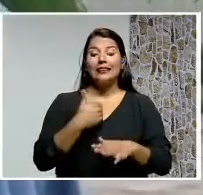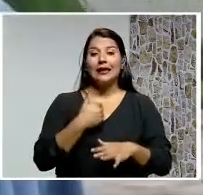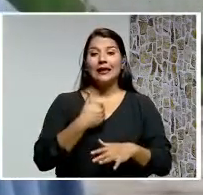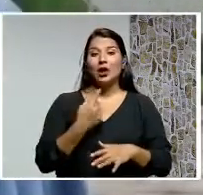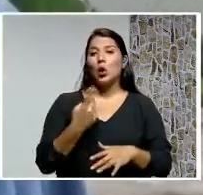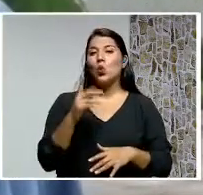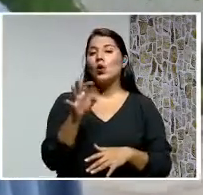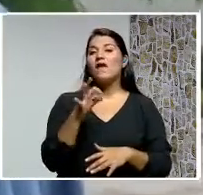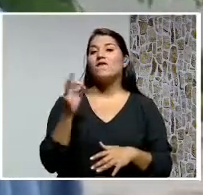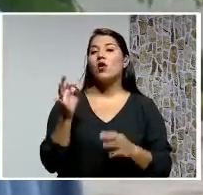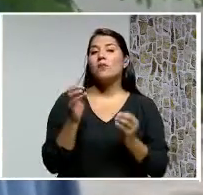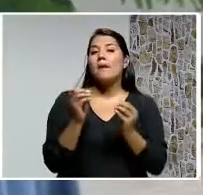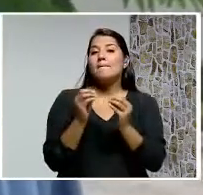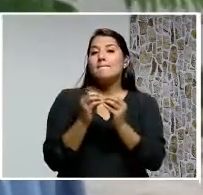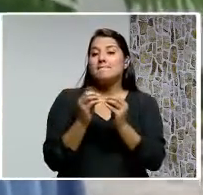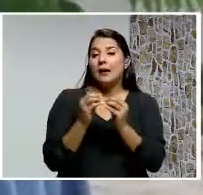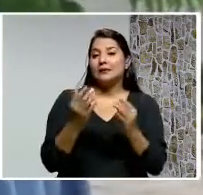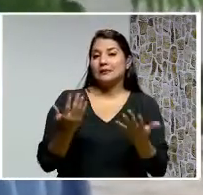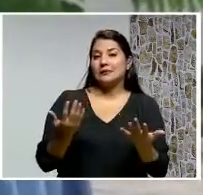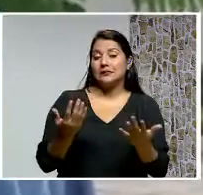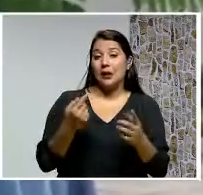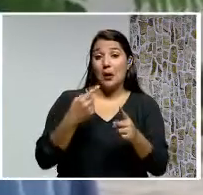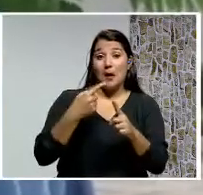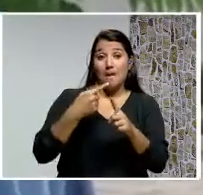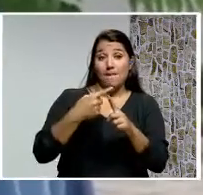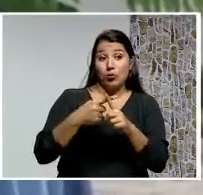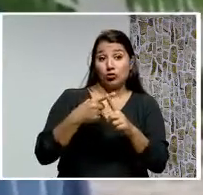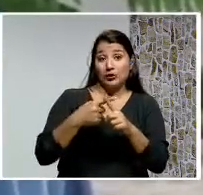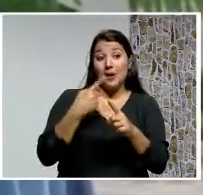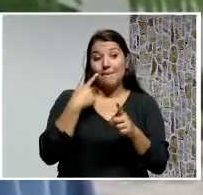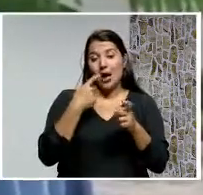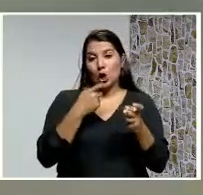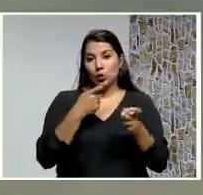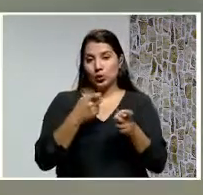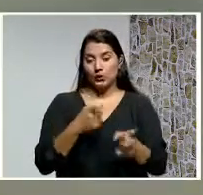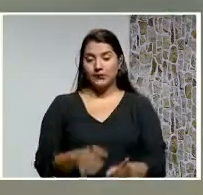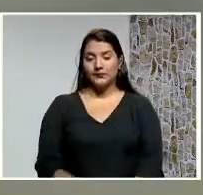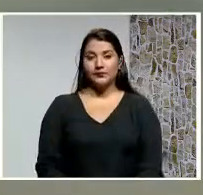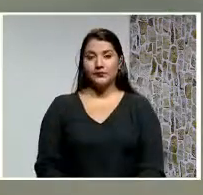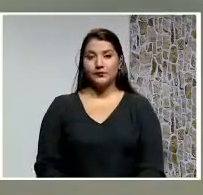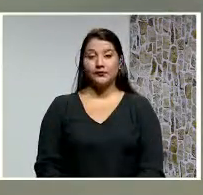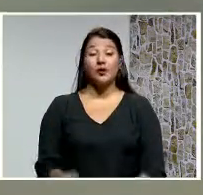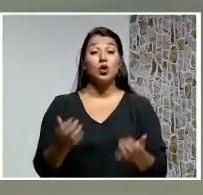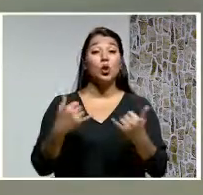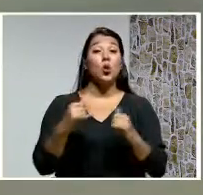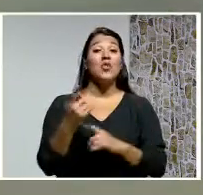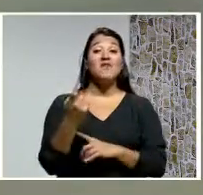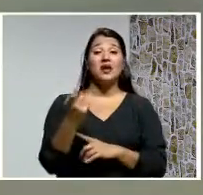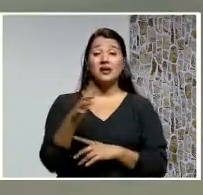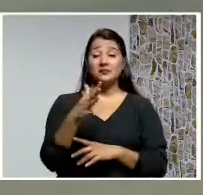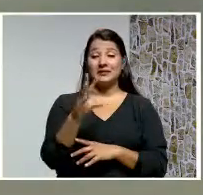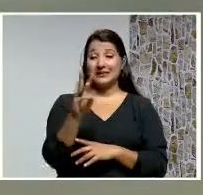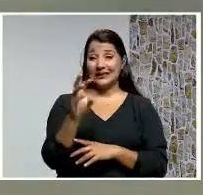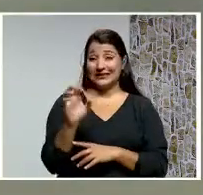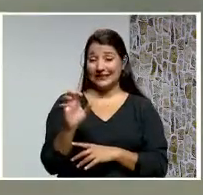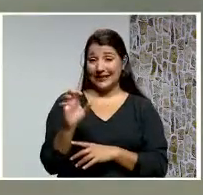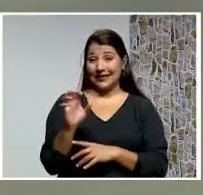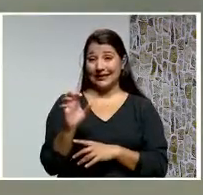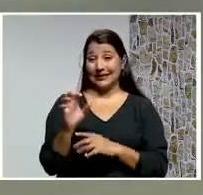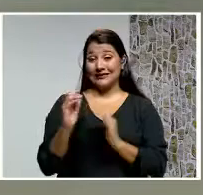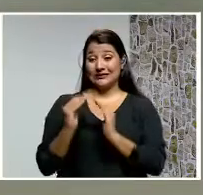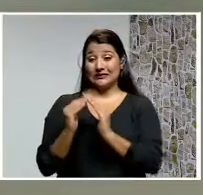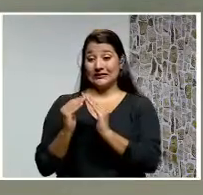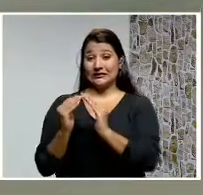más oportuna de darle, de hacerle control a la obra. Aún quedan pendientes cerca de 600